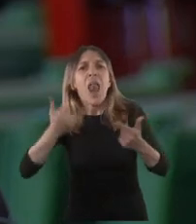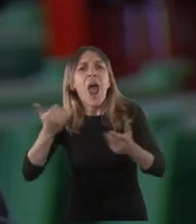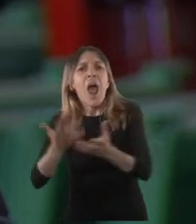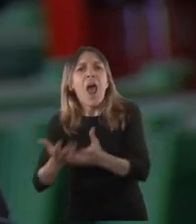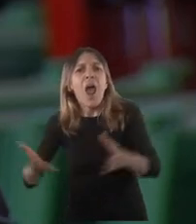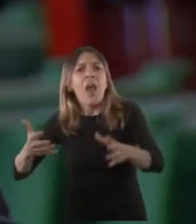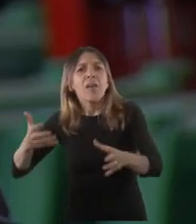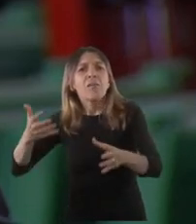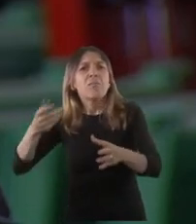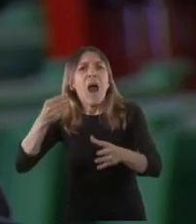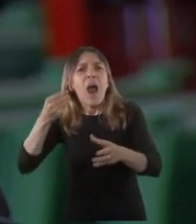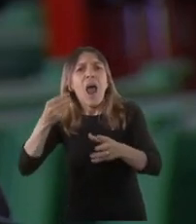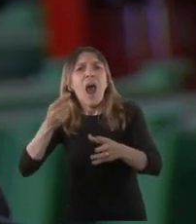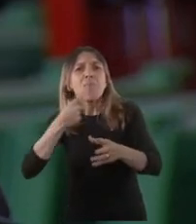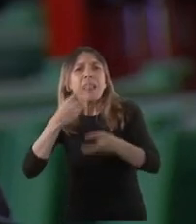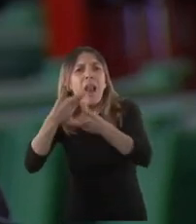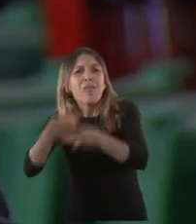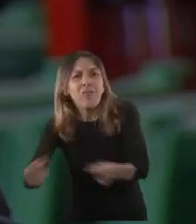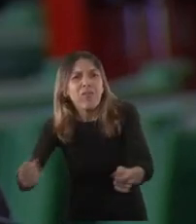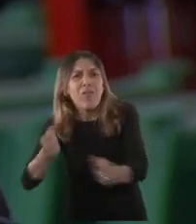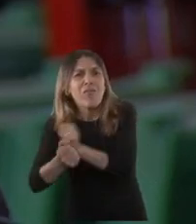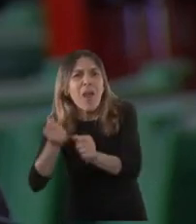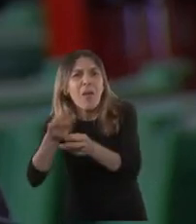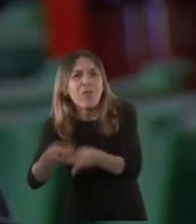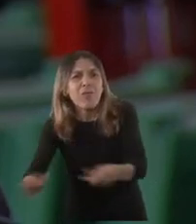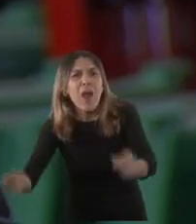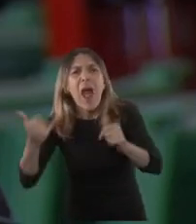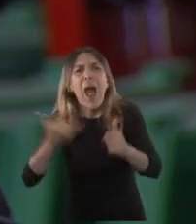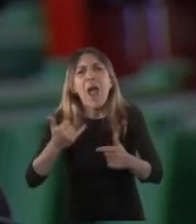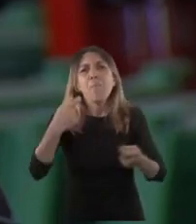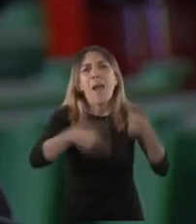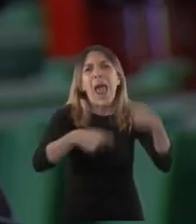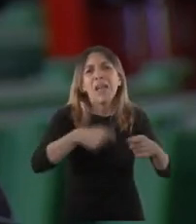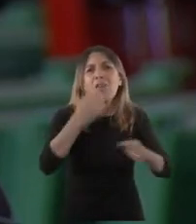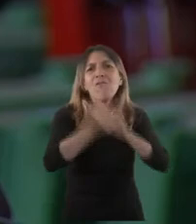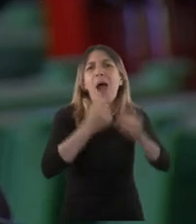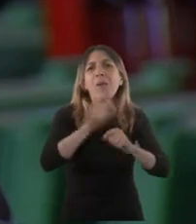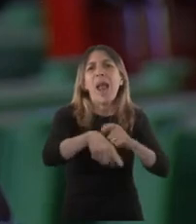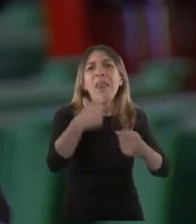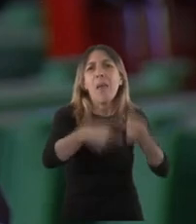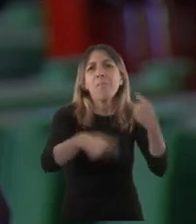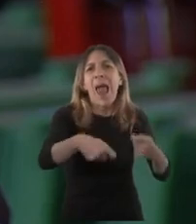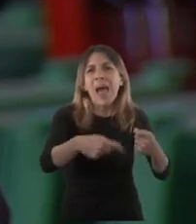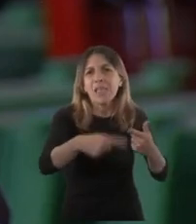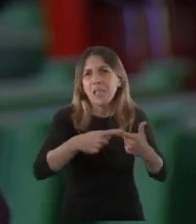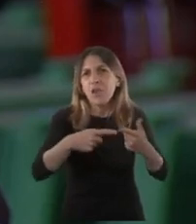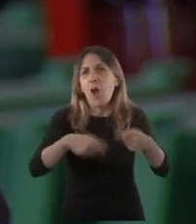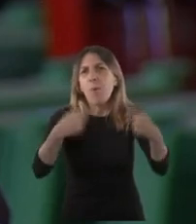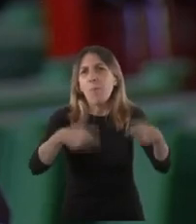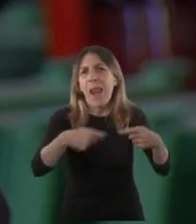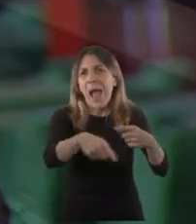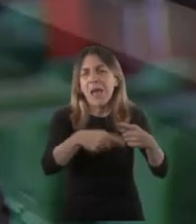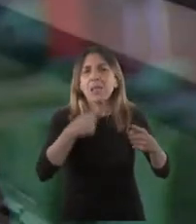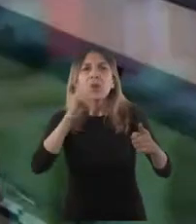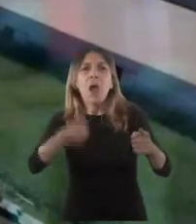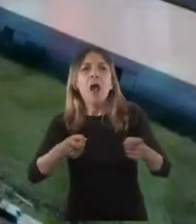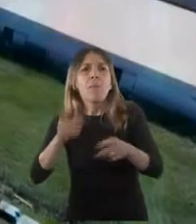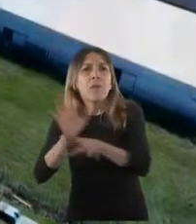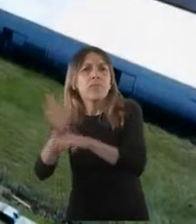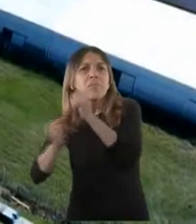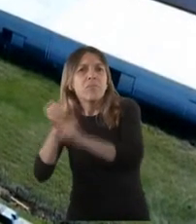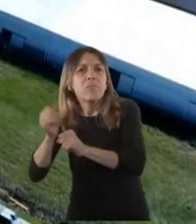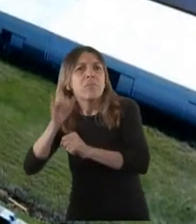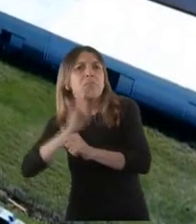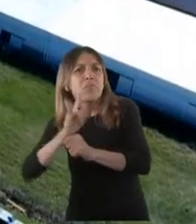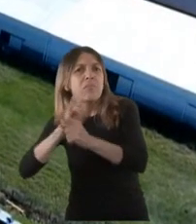el plástico, hay muchas otras actividades como la elaboración a partir de la parte láctea también de